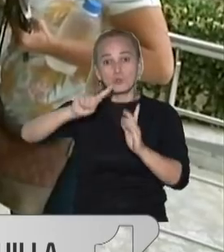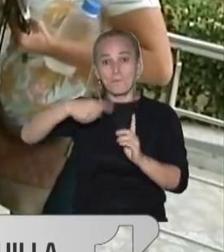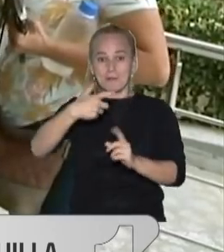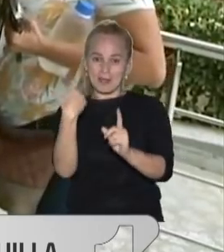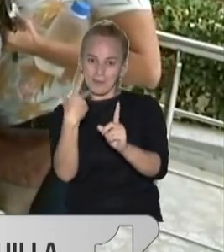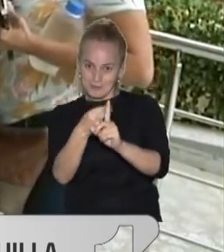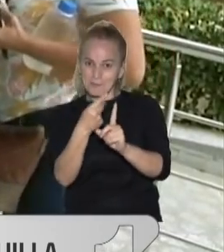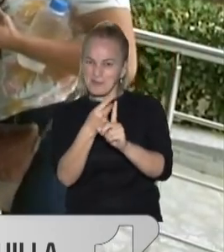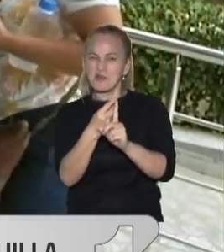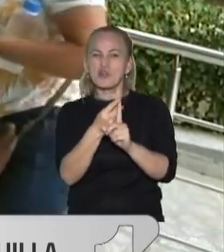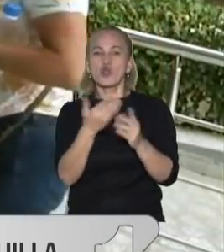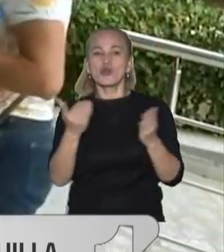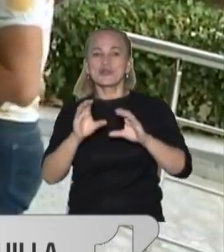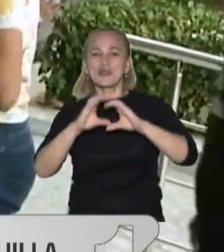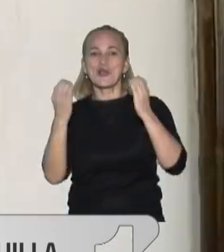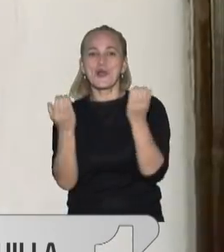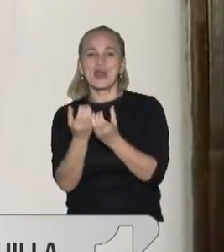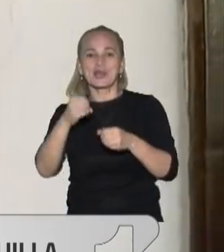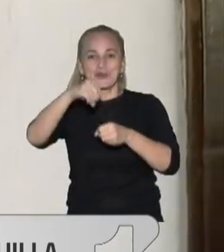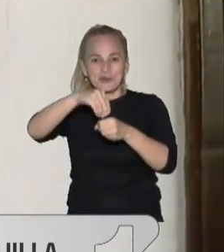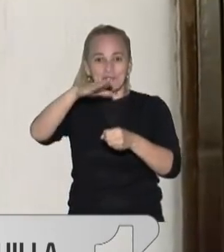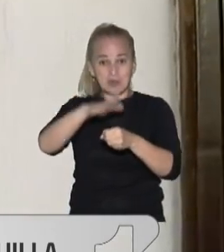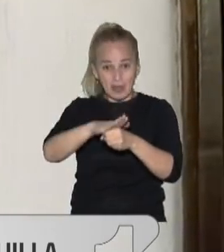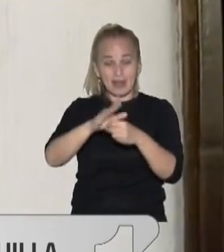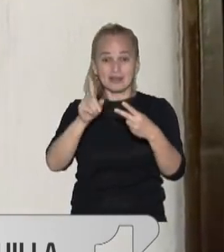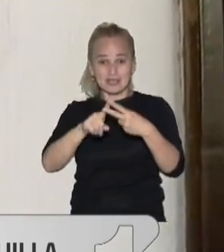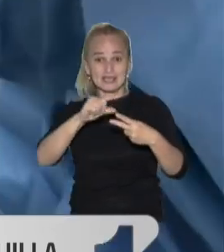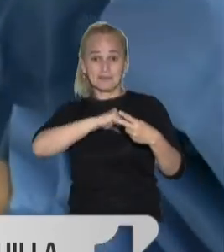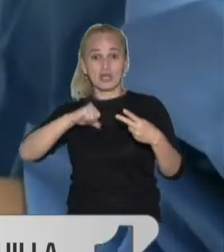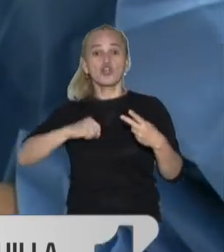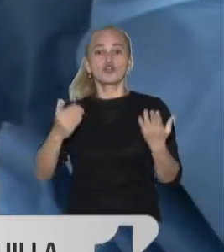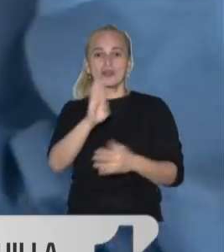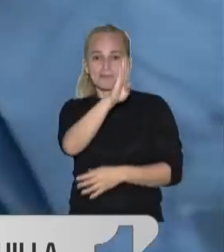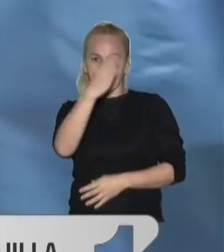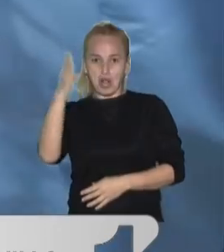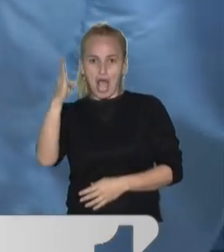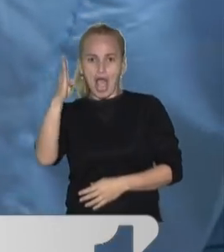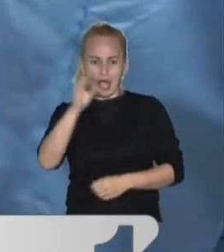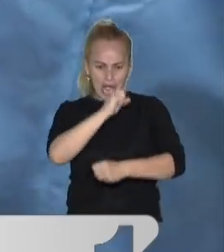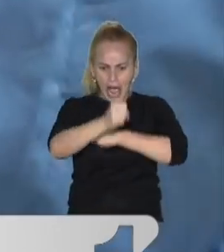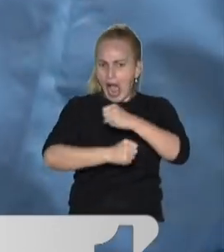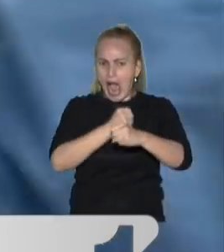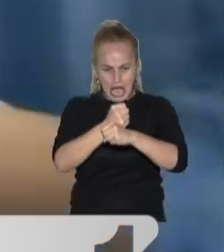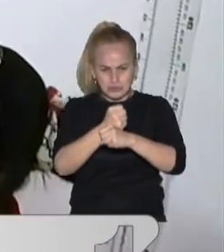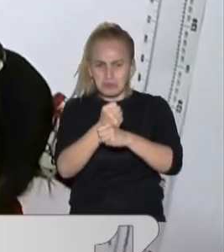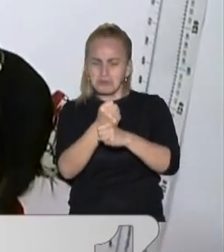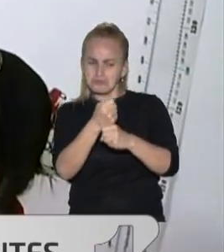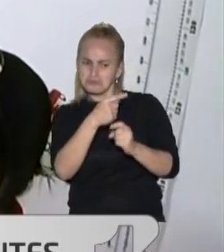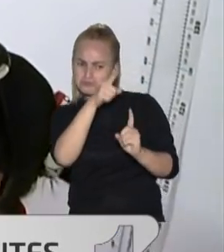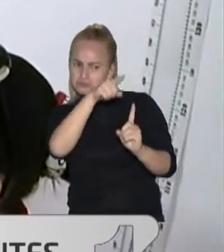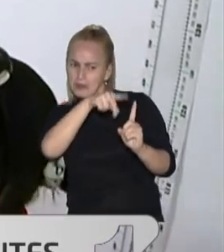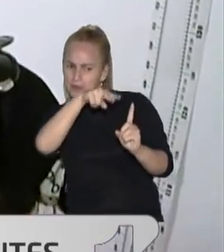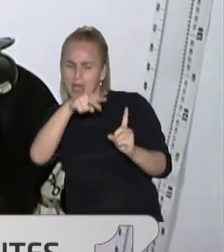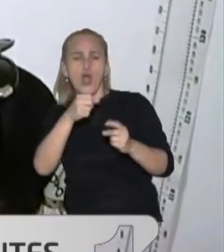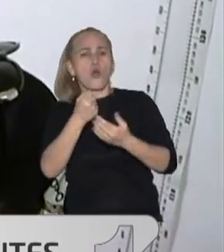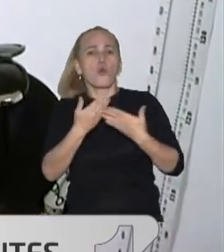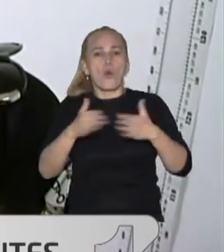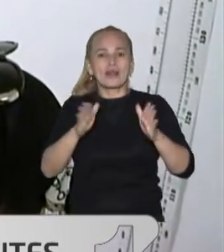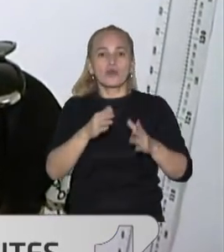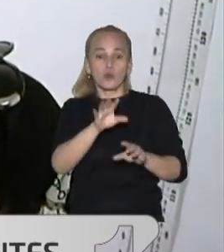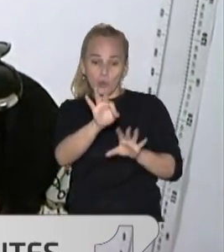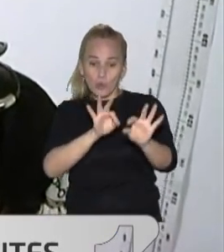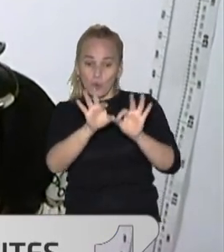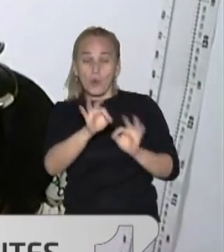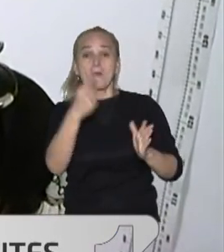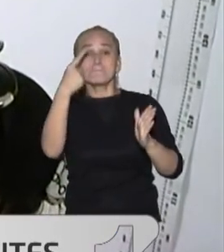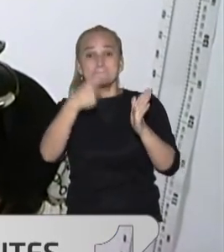a instituciones educativas públicas y privadas de Barranquilla. Sin distingo de edad, se escogieron a 1.000 docentes. Hoy la jornada